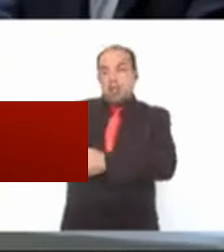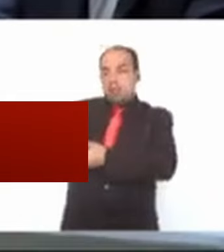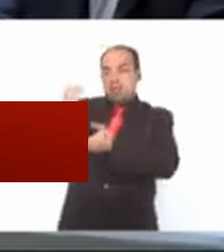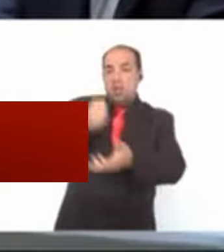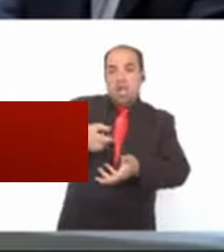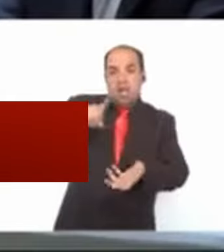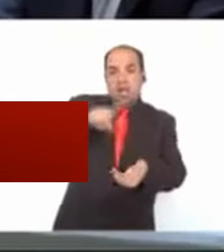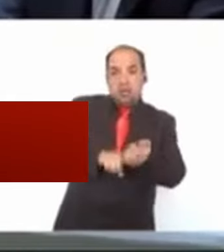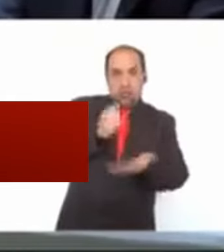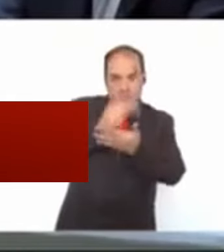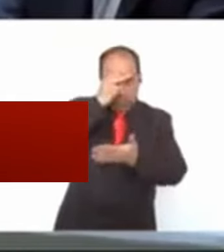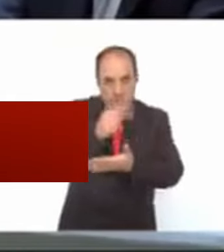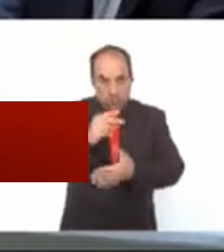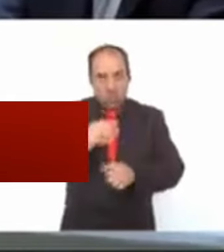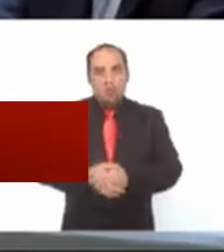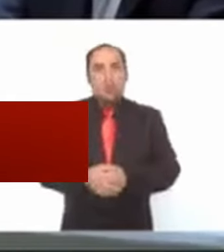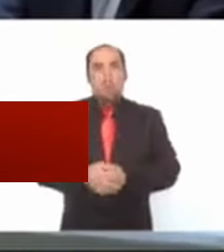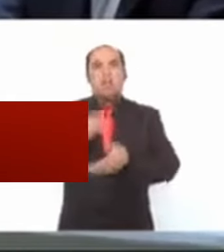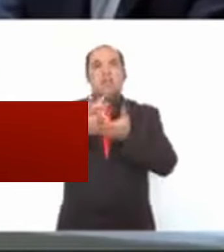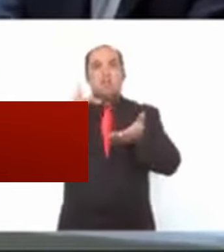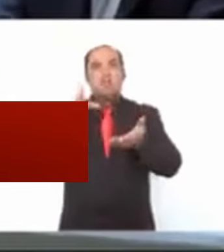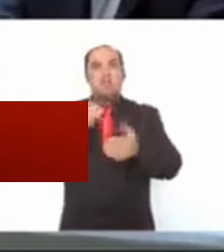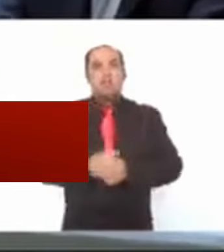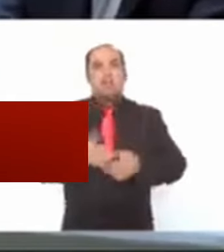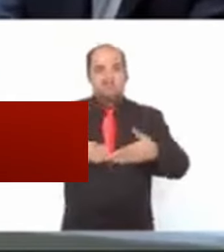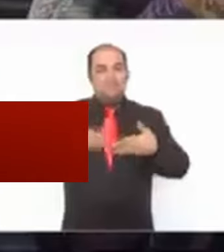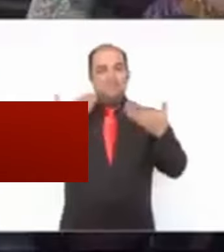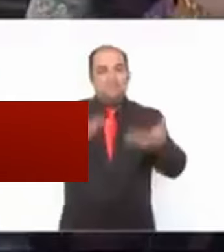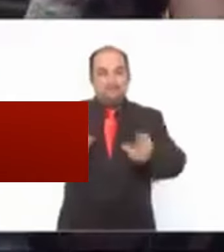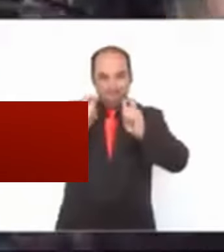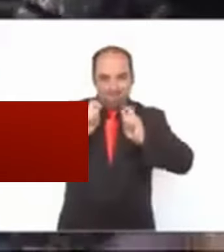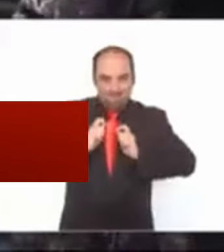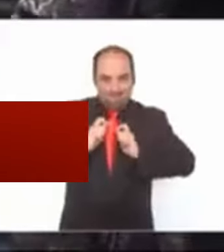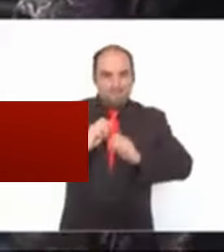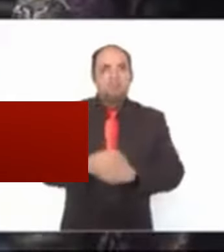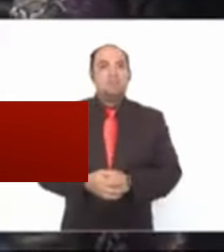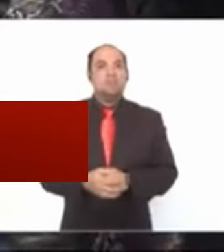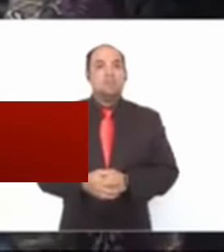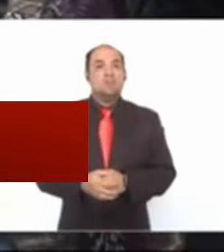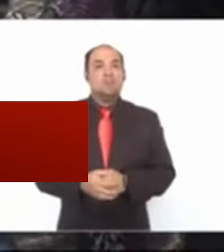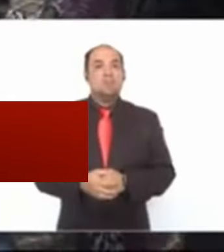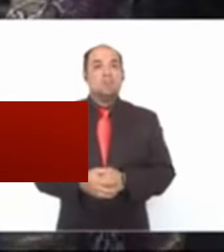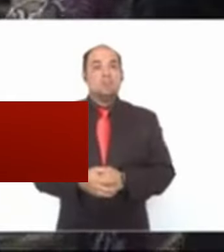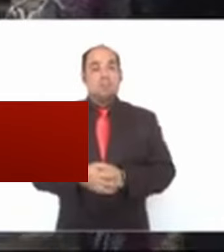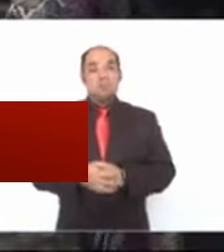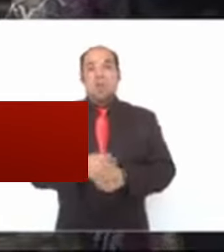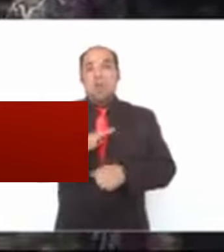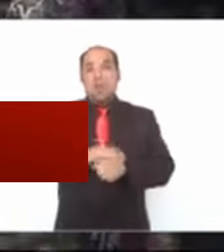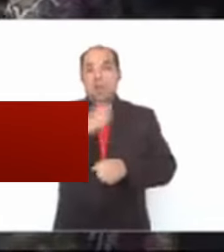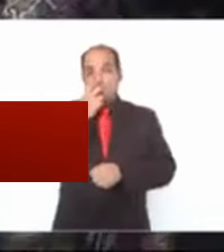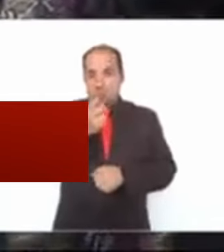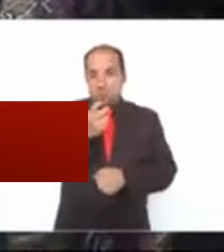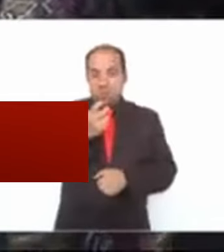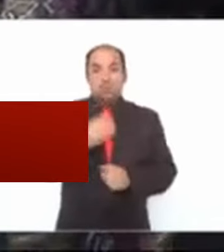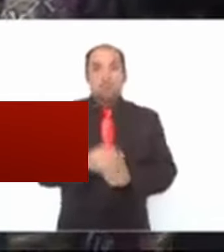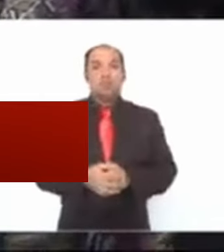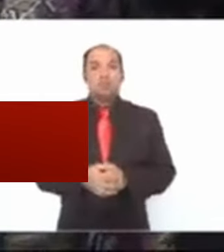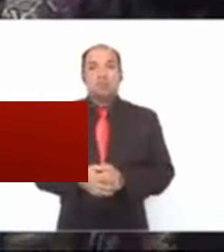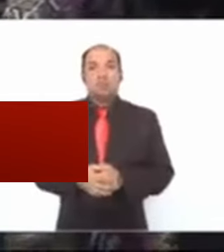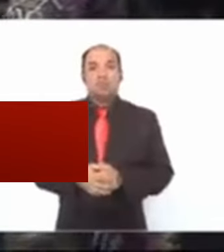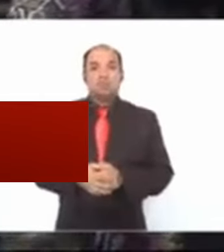en la Ciudad de México y agradecemos por su confianza. Por ese motivo, hemos convocado a